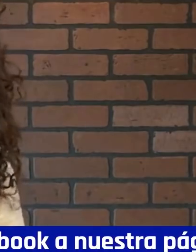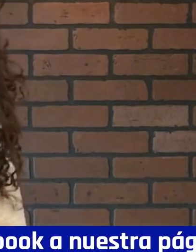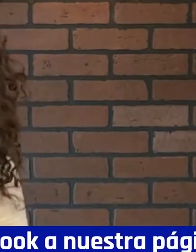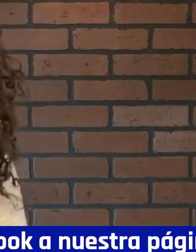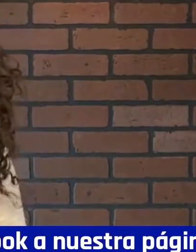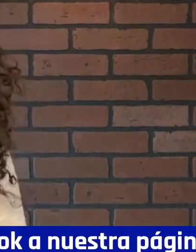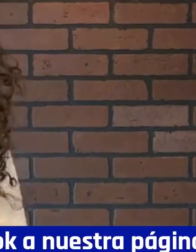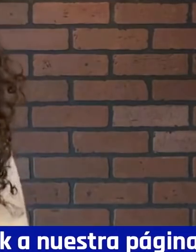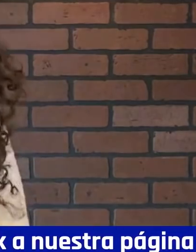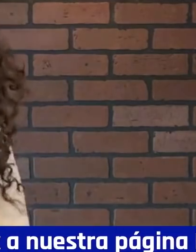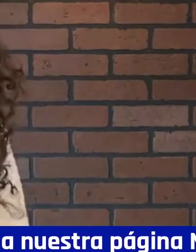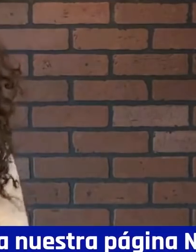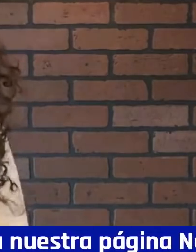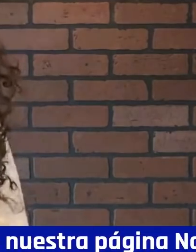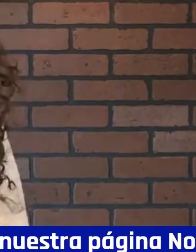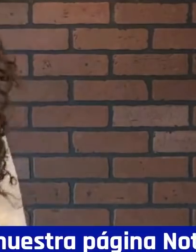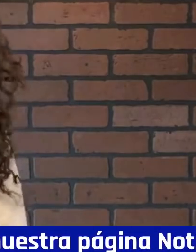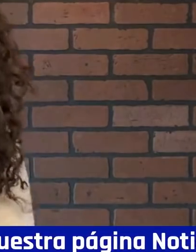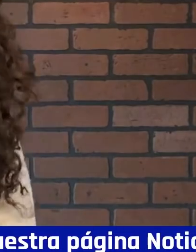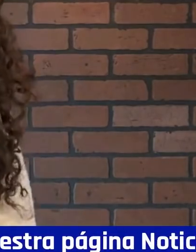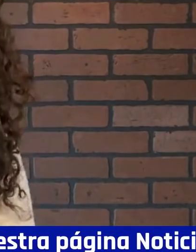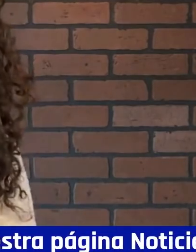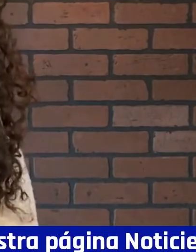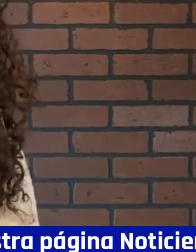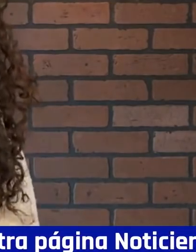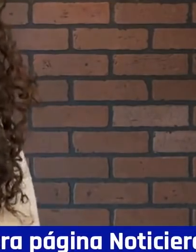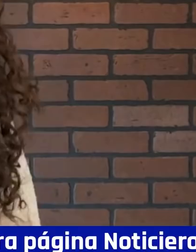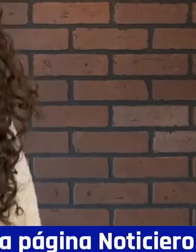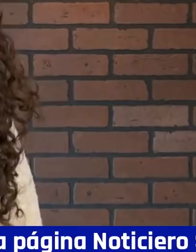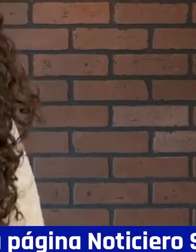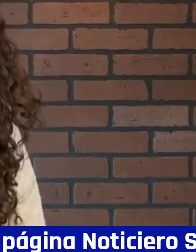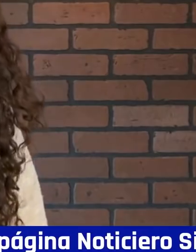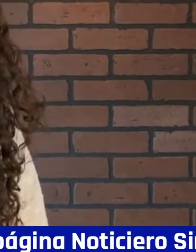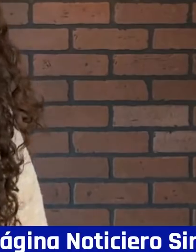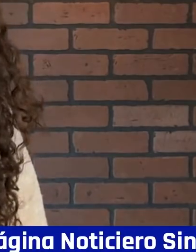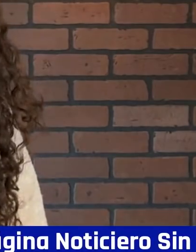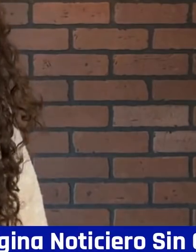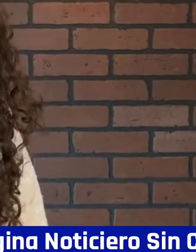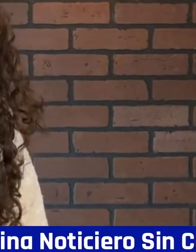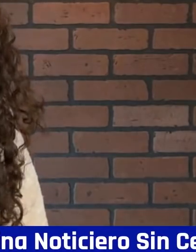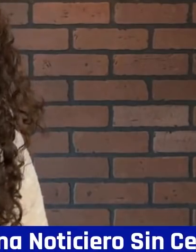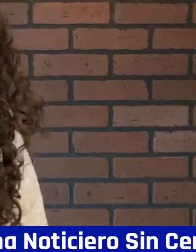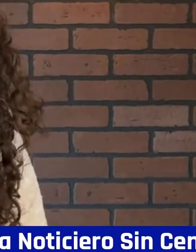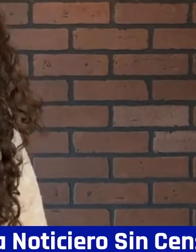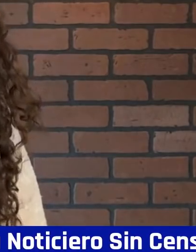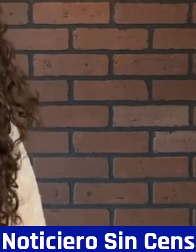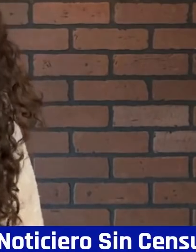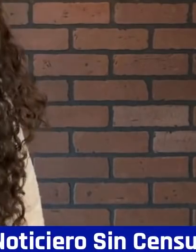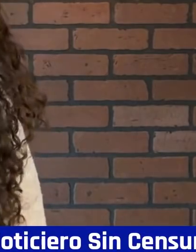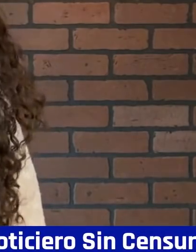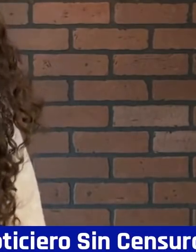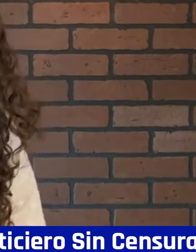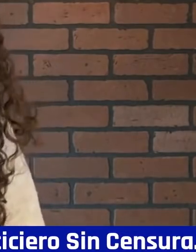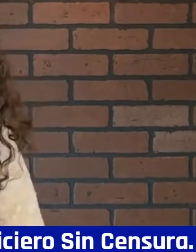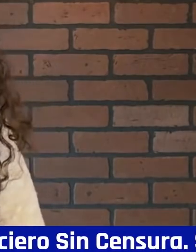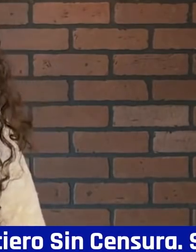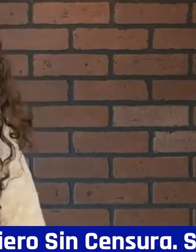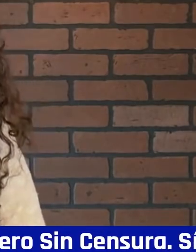todo el video respeto, ¿no? Pero vuélvela a correr, mi Ceci, porque no va a faltar por aquí el que no la vio bien. ¿Cómo dijo Héctor Aguilar Camín? A ver, échamela